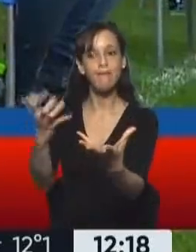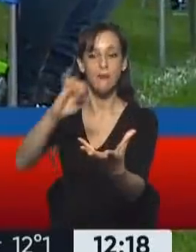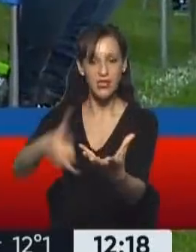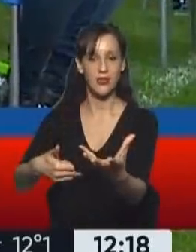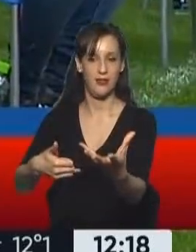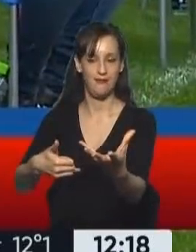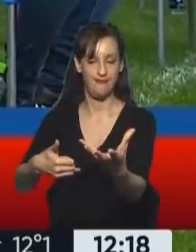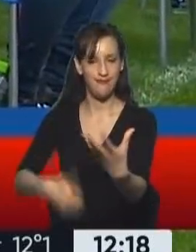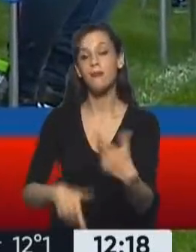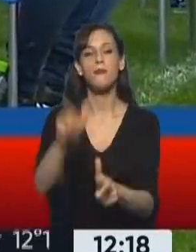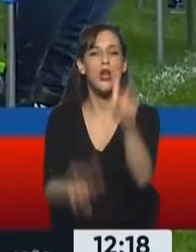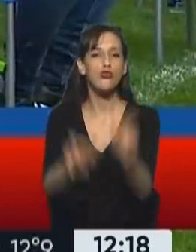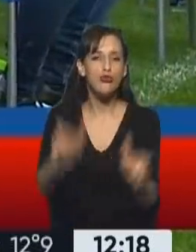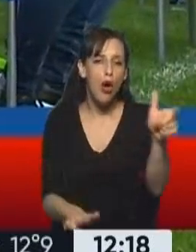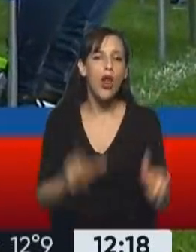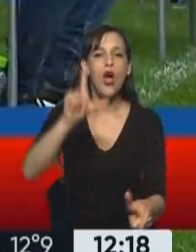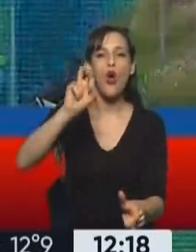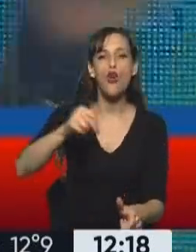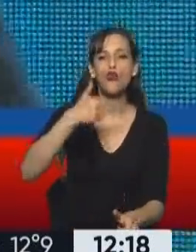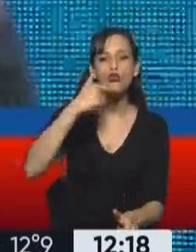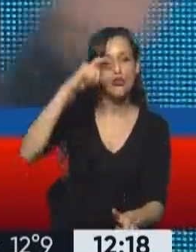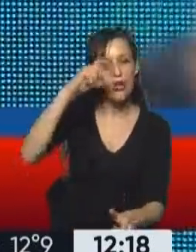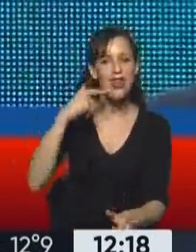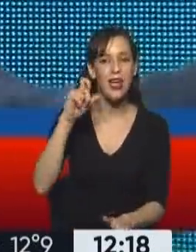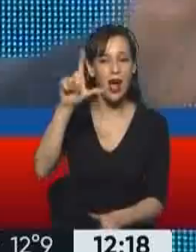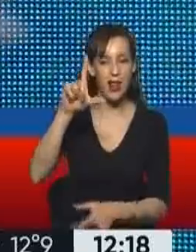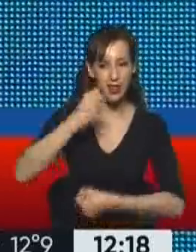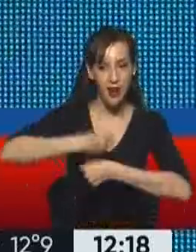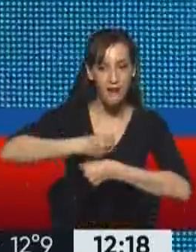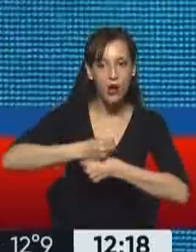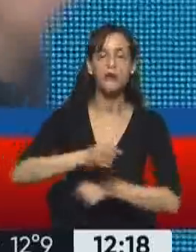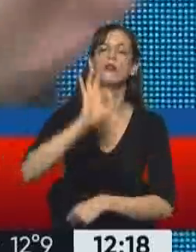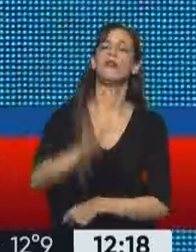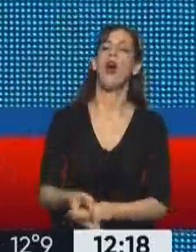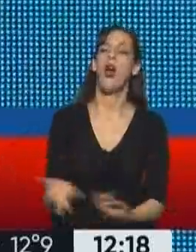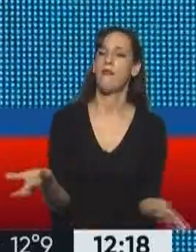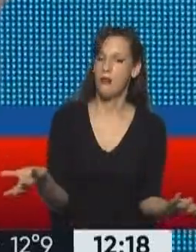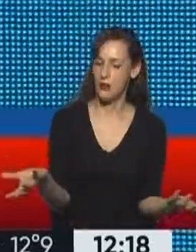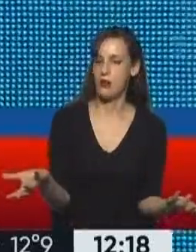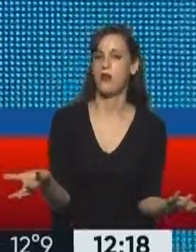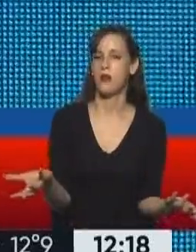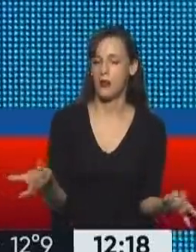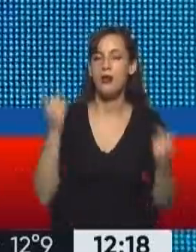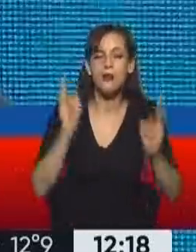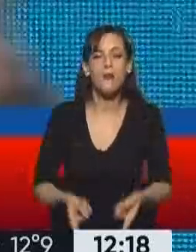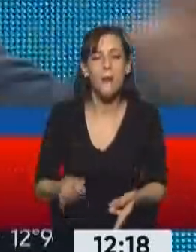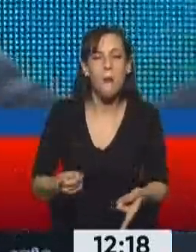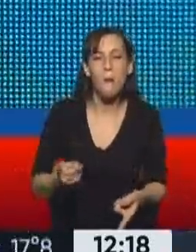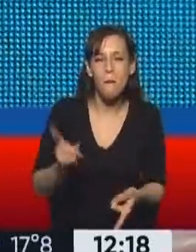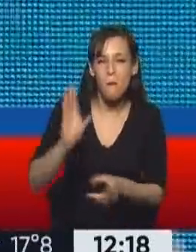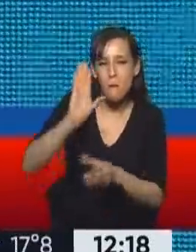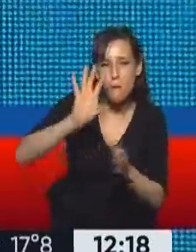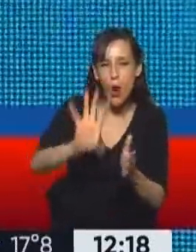Los concejales, las concejalas lo saben, más en esa inmensa cantidad de pueblos del interior de la provincia de Buenos Aires que